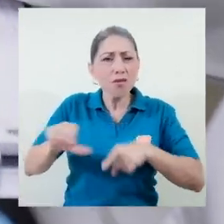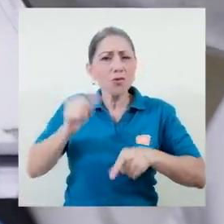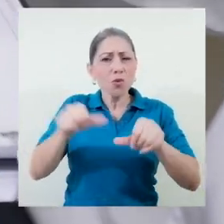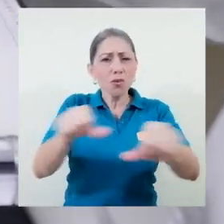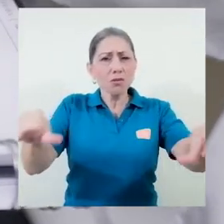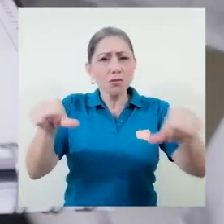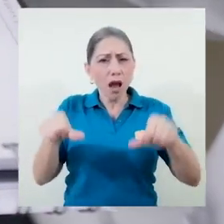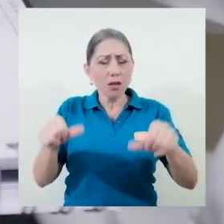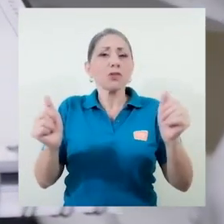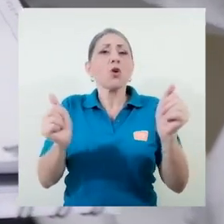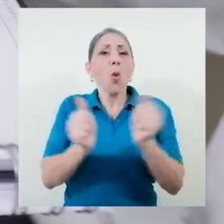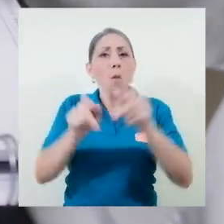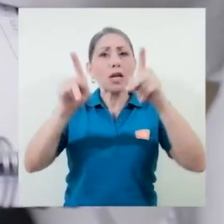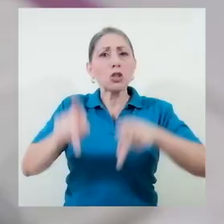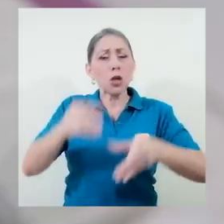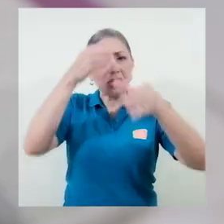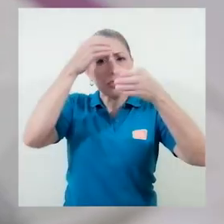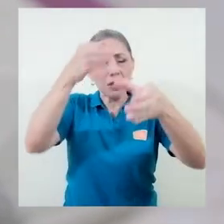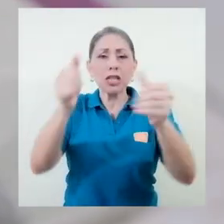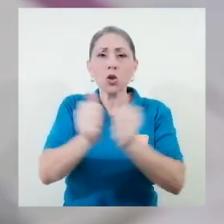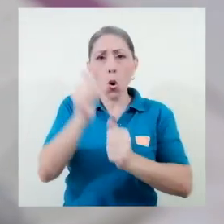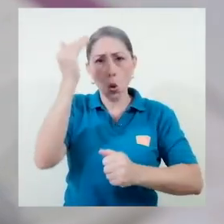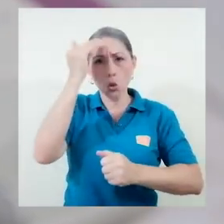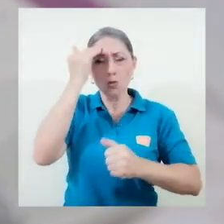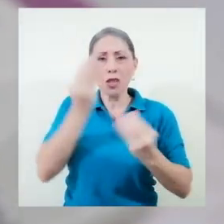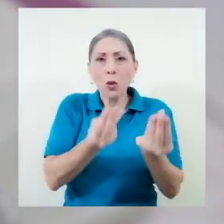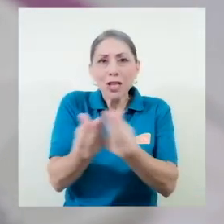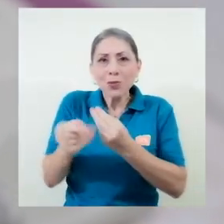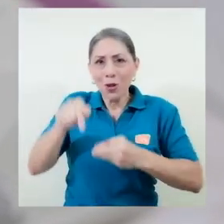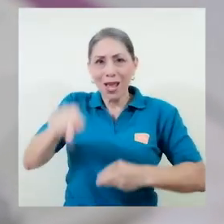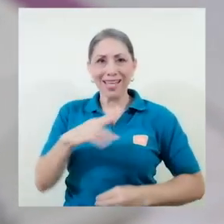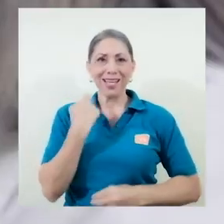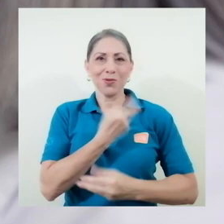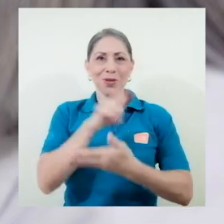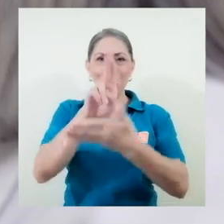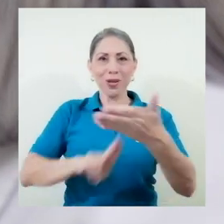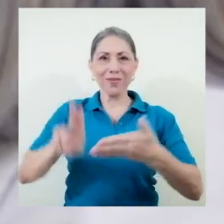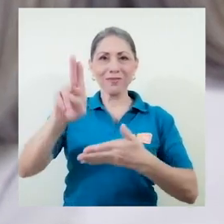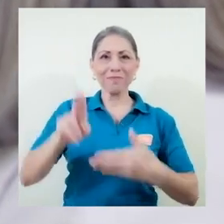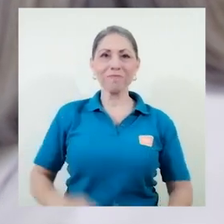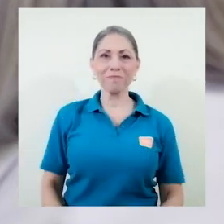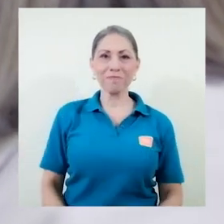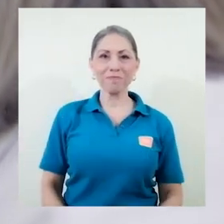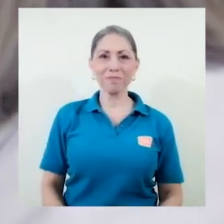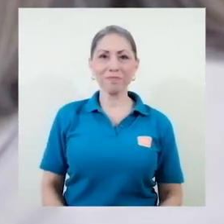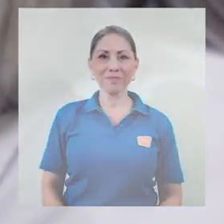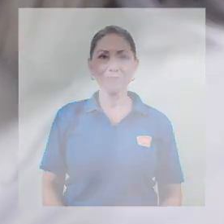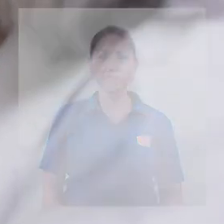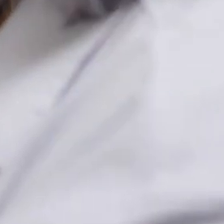muchas otras áreas a través de expertos y el conocimiento que se produce en nuestra universidad.